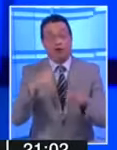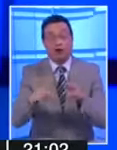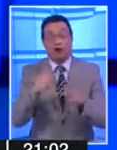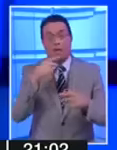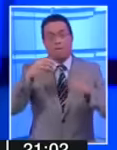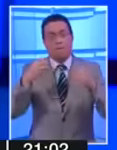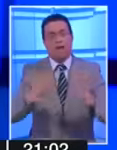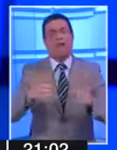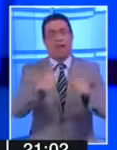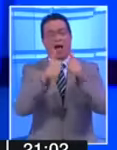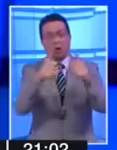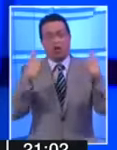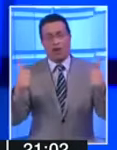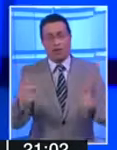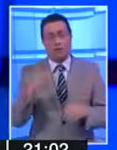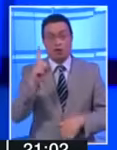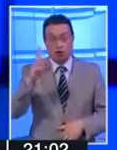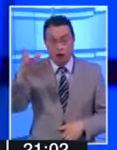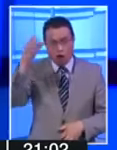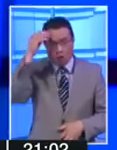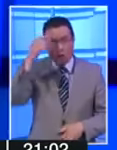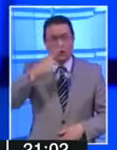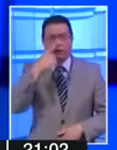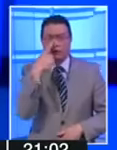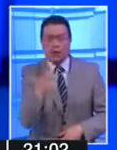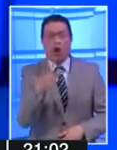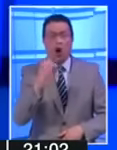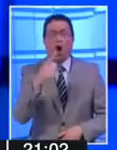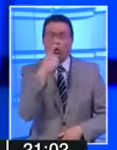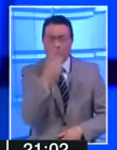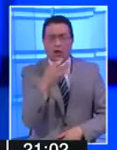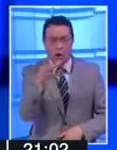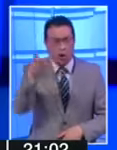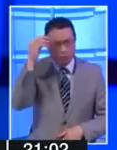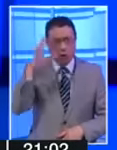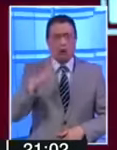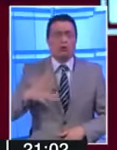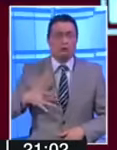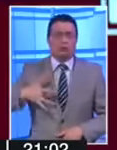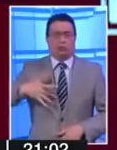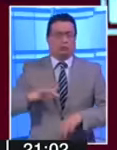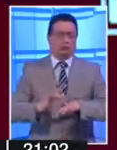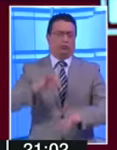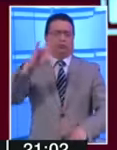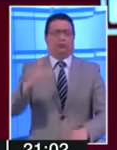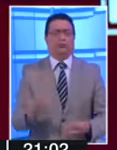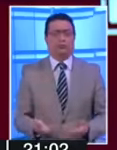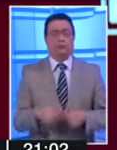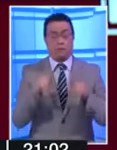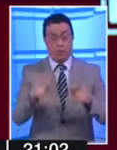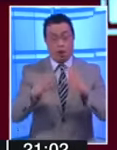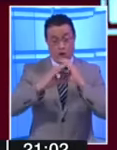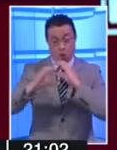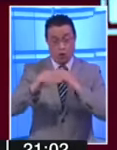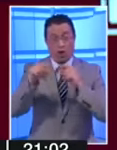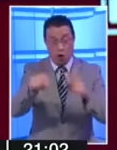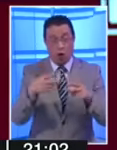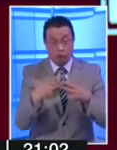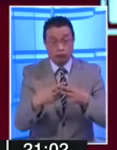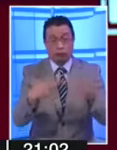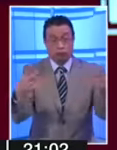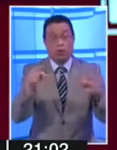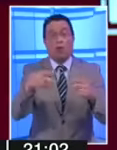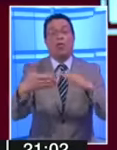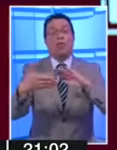autoridad. O no se le toma en serio, o se le toma en serio y causa indignación. En un comunicado, Campos hoy ofreció disculpas,